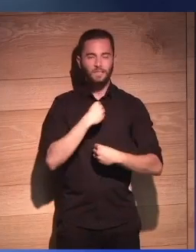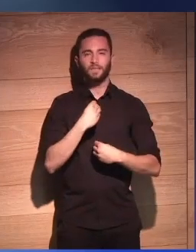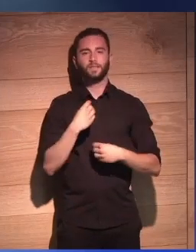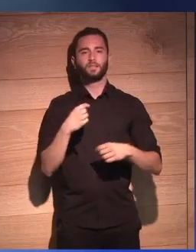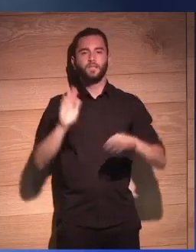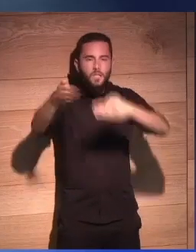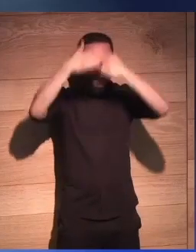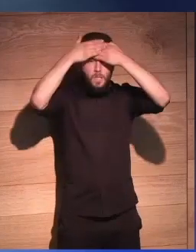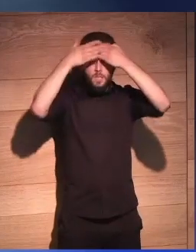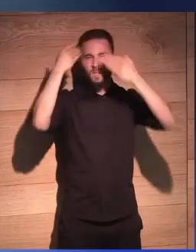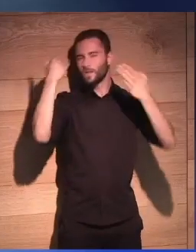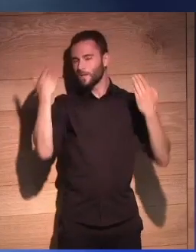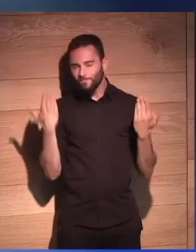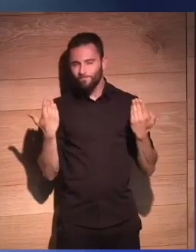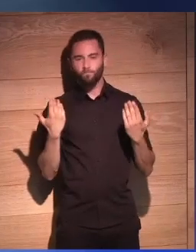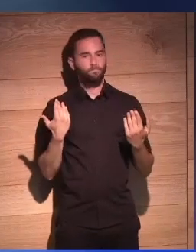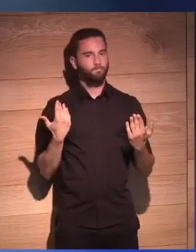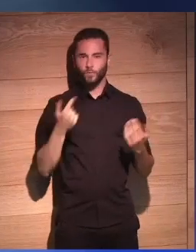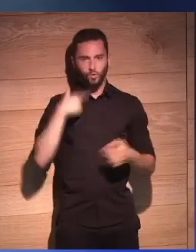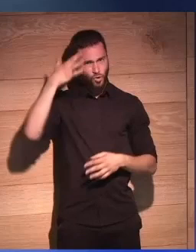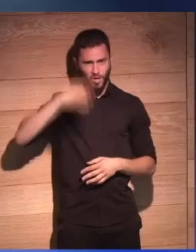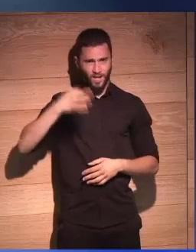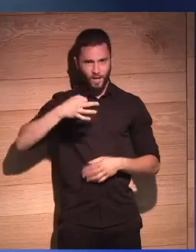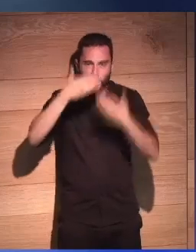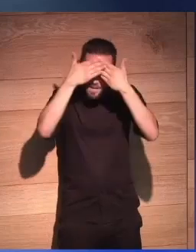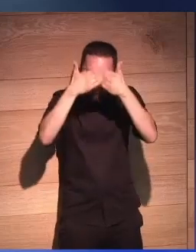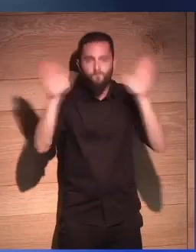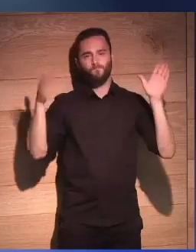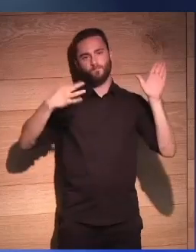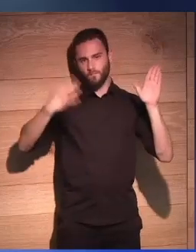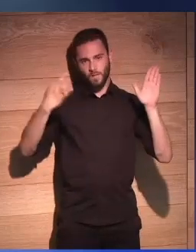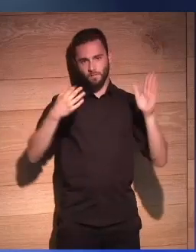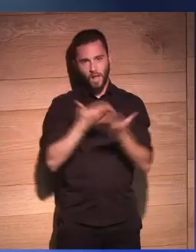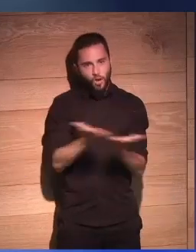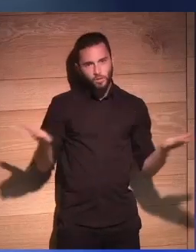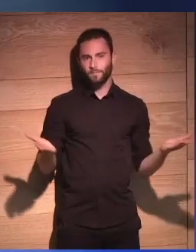encerrado, ensimismado. Yo lo que creo es que tenemos que abrir hacia los